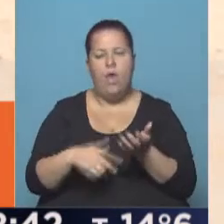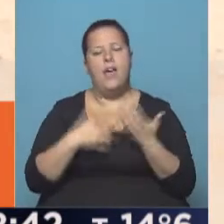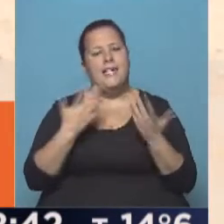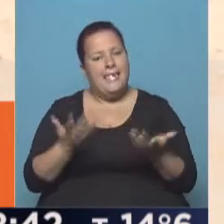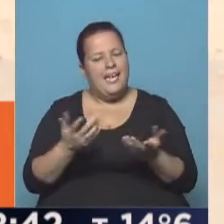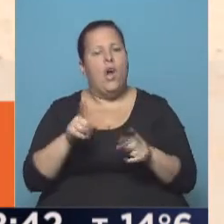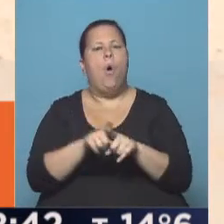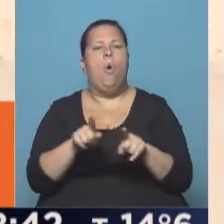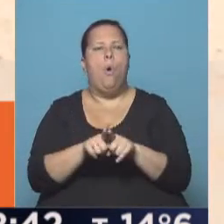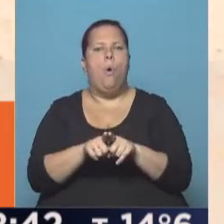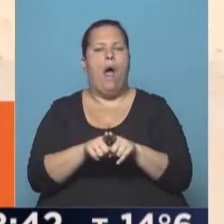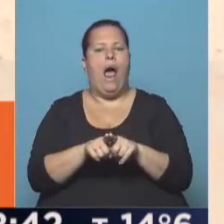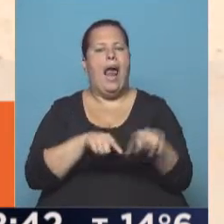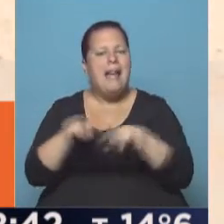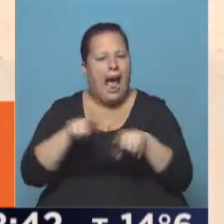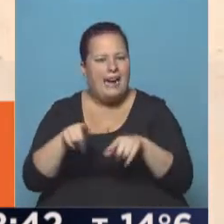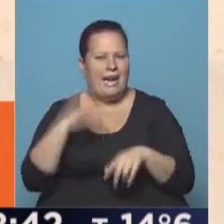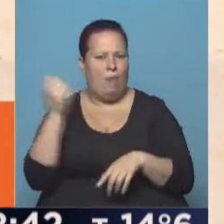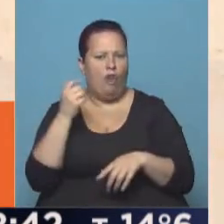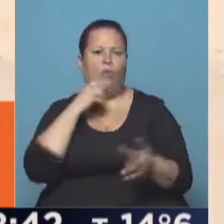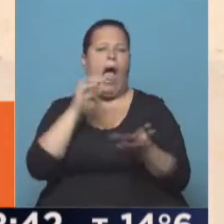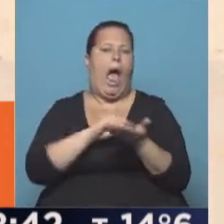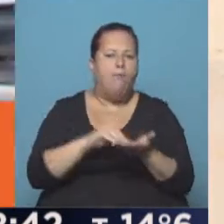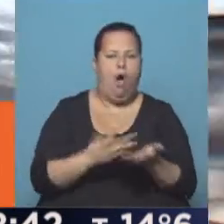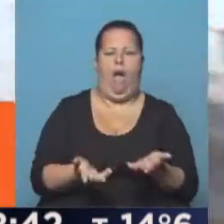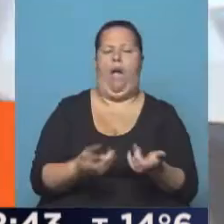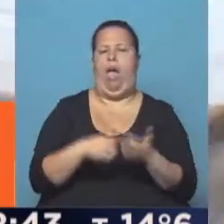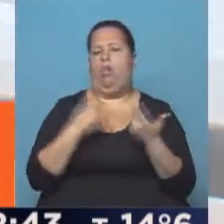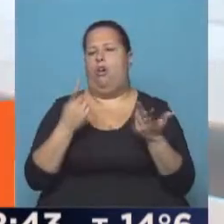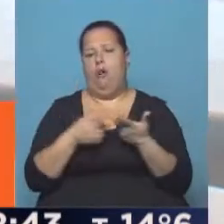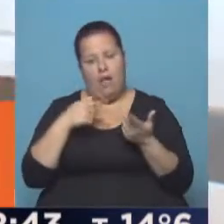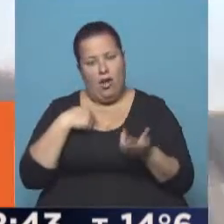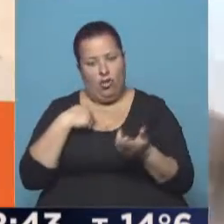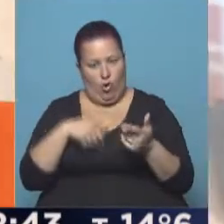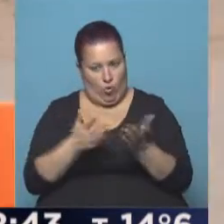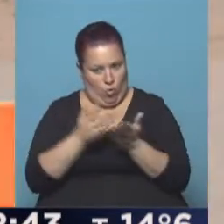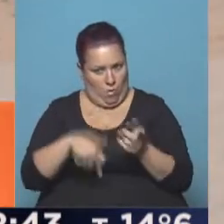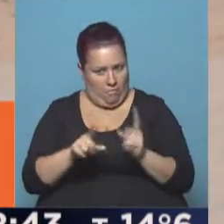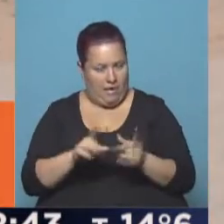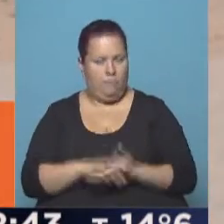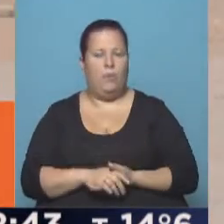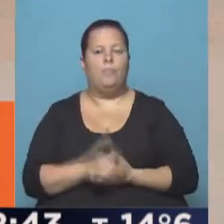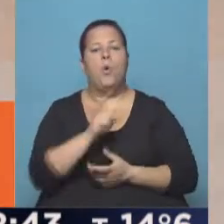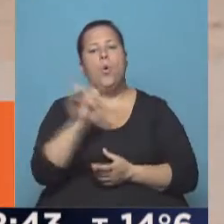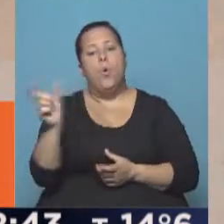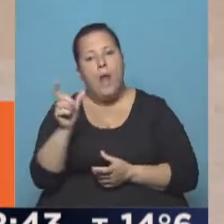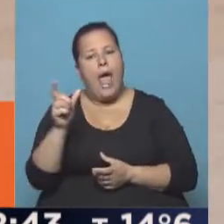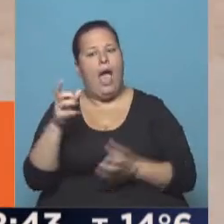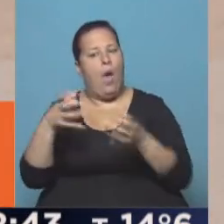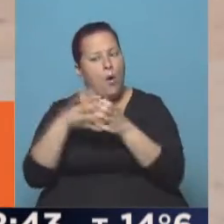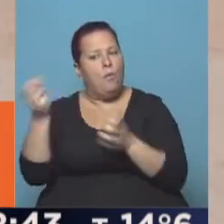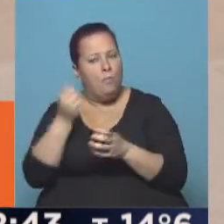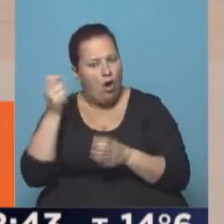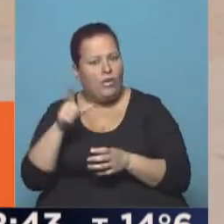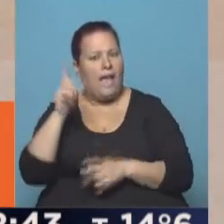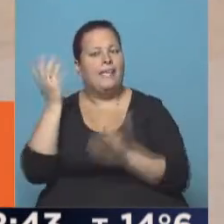que sea una carrera grande, como ser abogacía, es la que yo estoy estudiando. Una parte importante